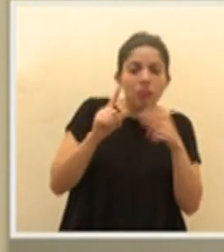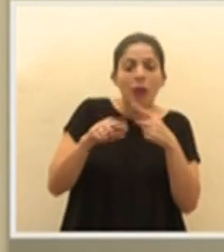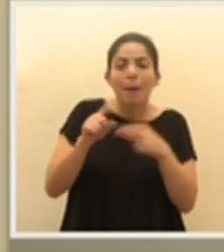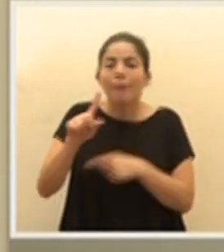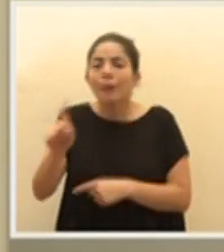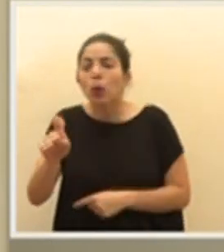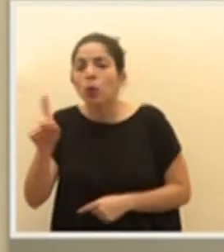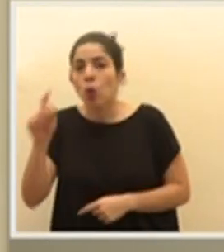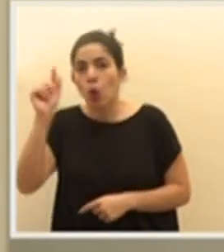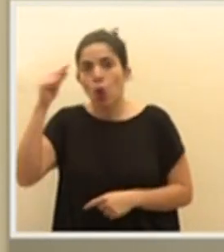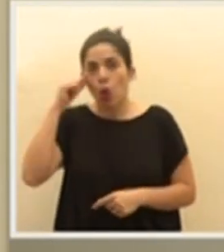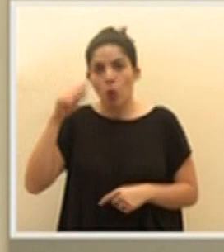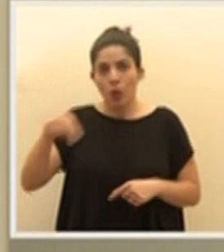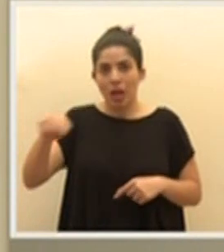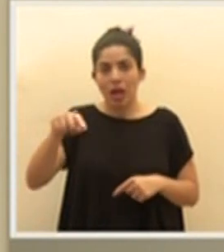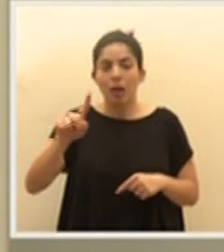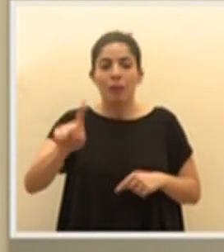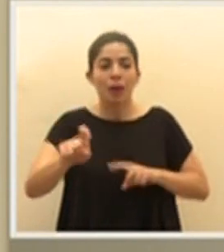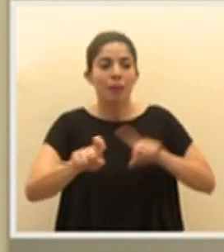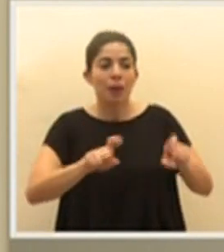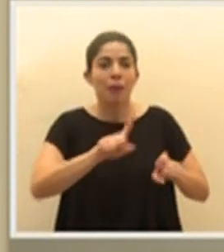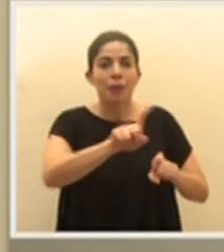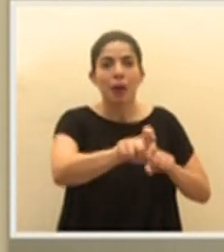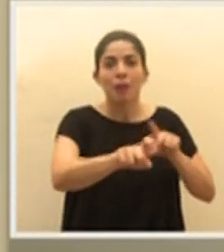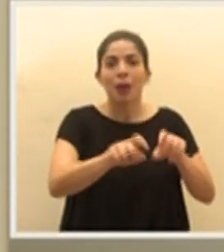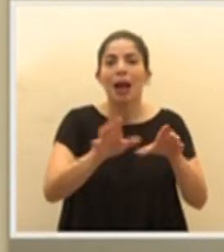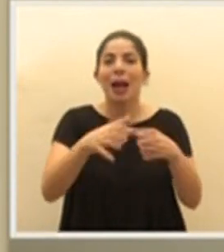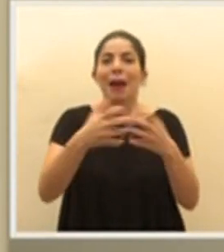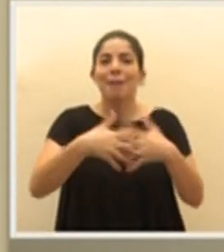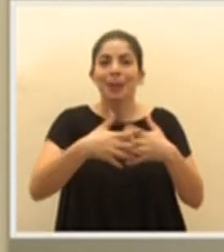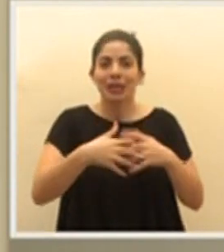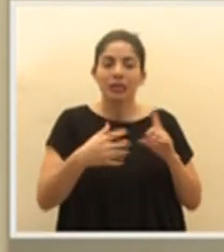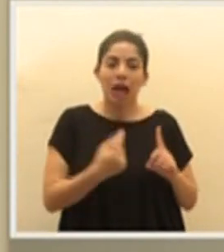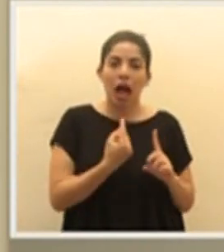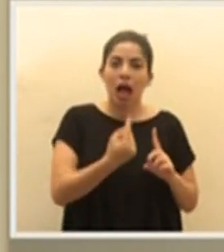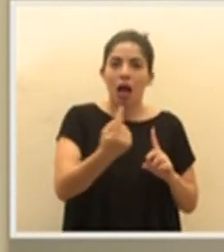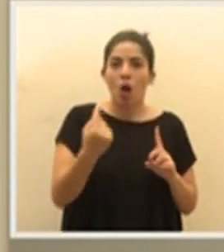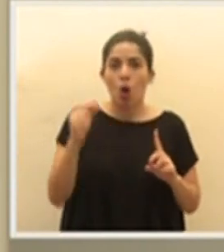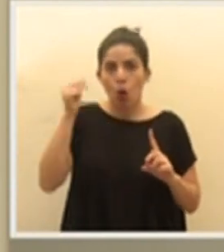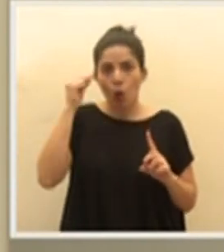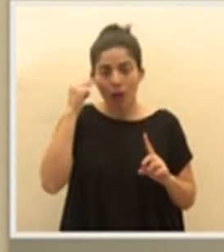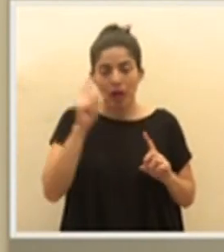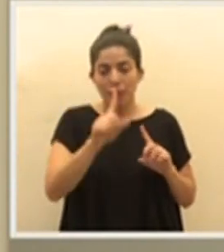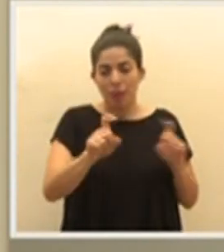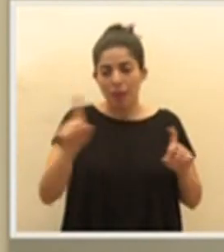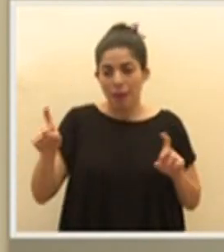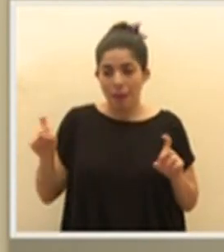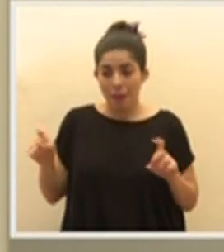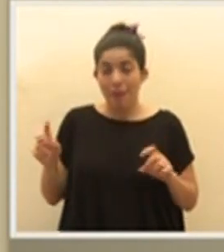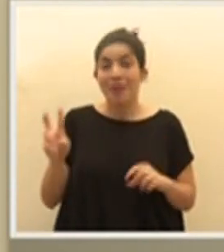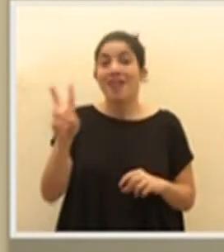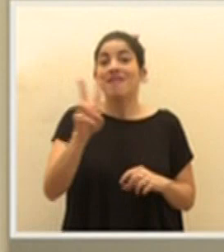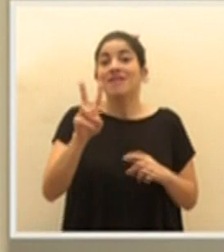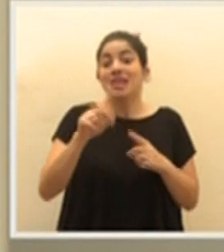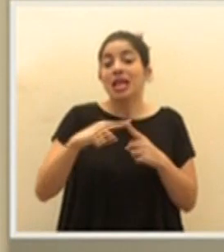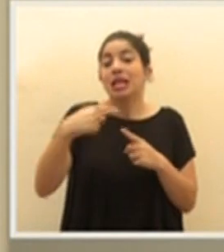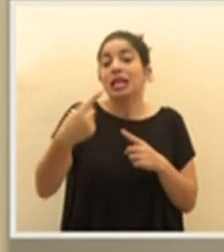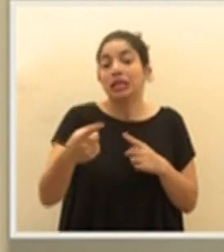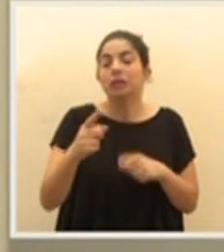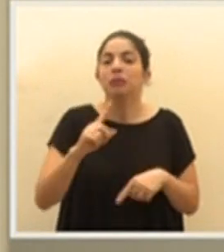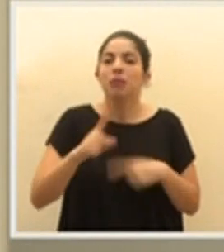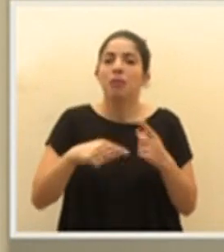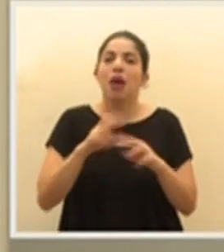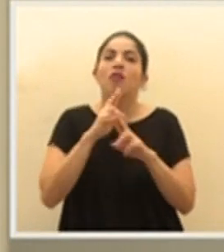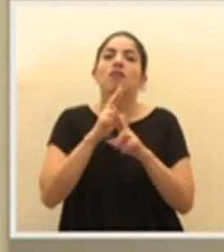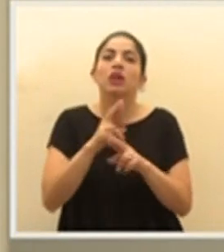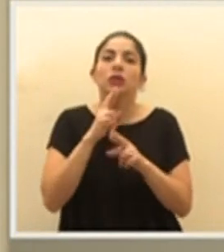todos los gobiernos con sus sectores, su sector empresarial, y por lo tanto el viernes vamos a tener una respuesta de parte